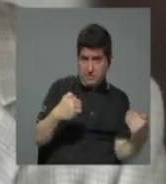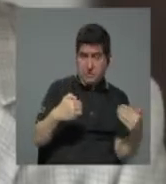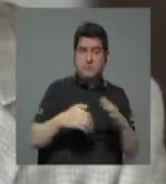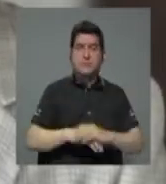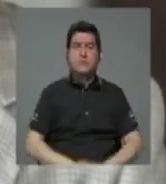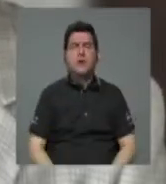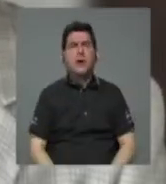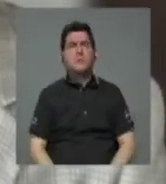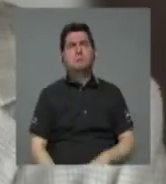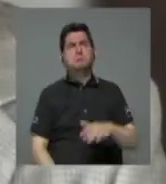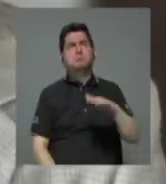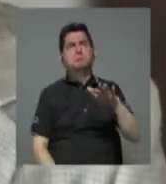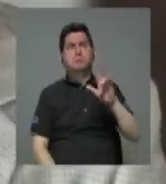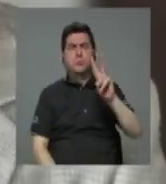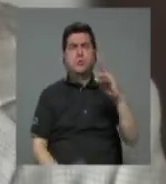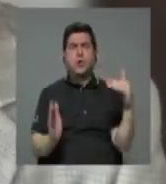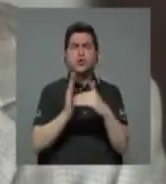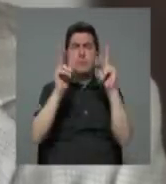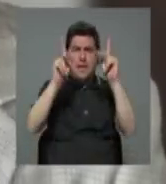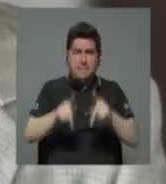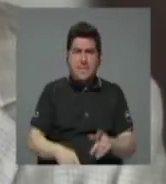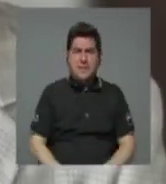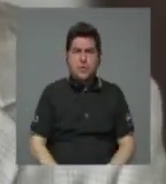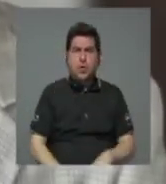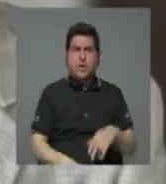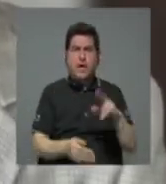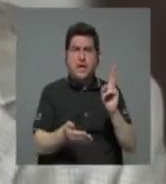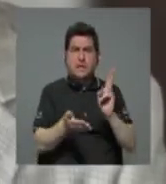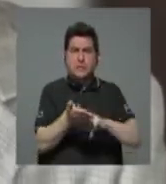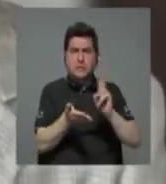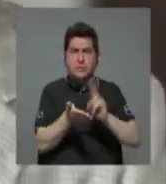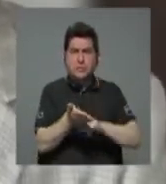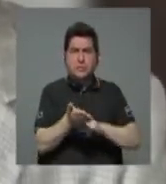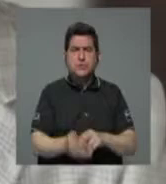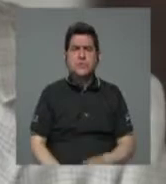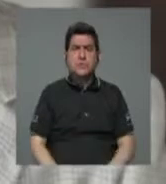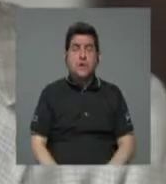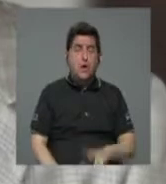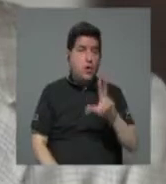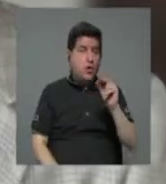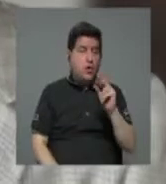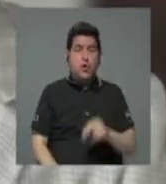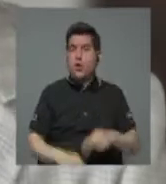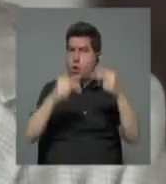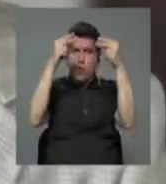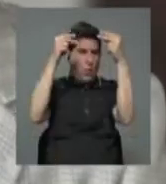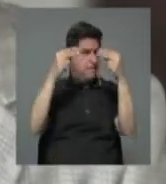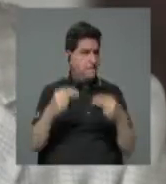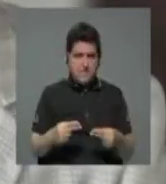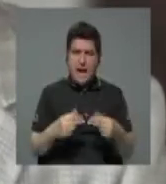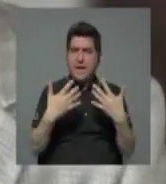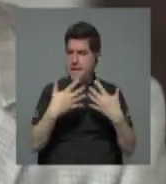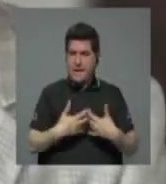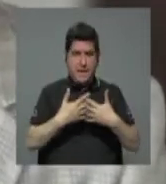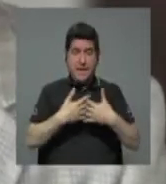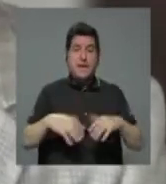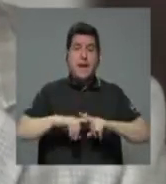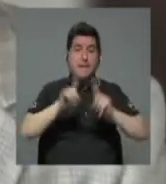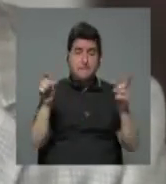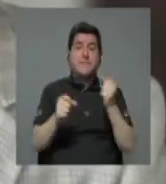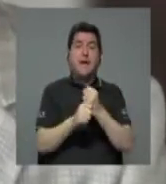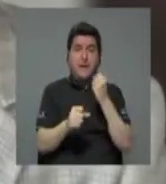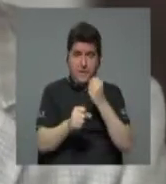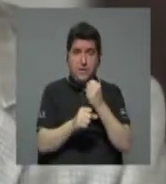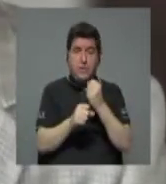tenemos aproximadamente 2.000 personas que son contratistas, que no son planilla, digamos, de las empresas, pero que